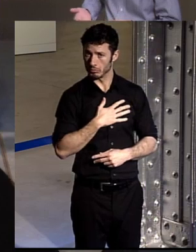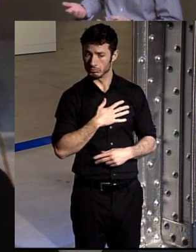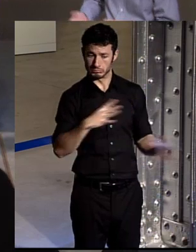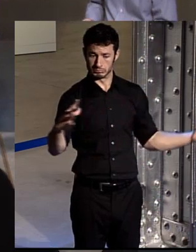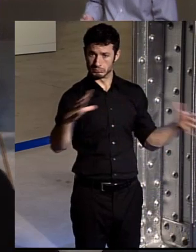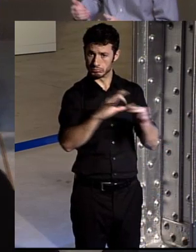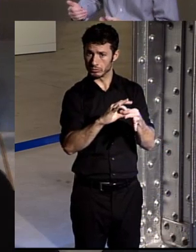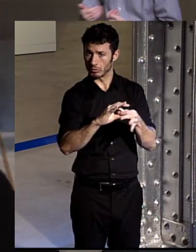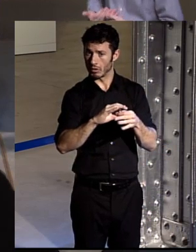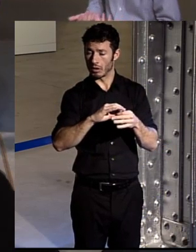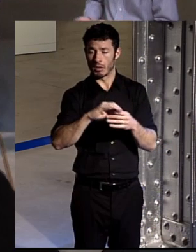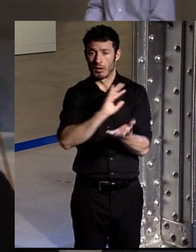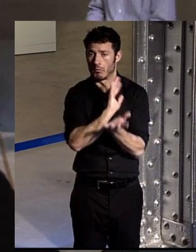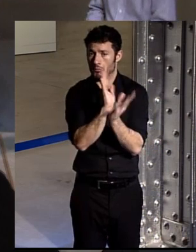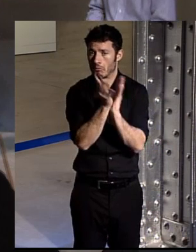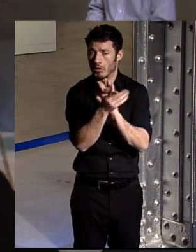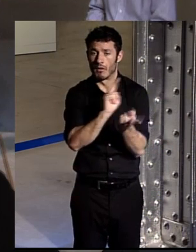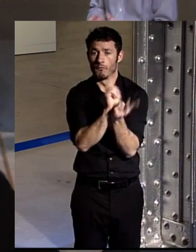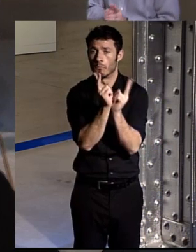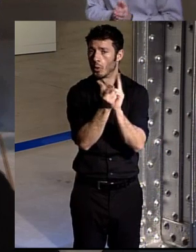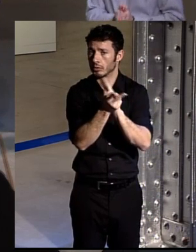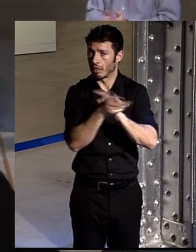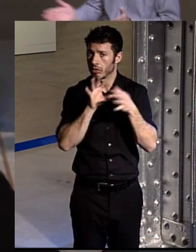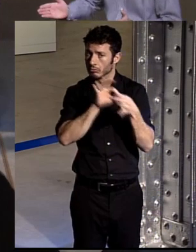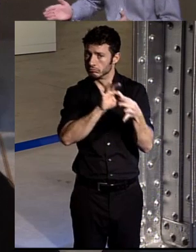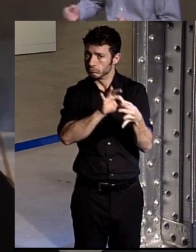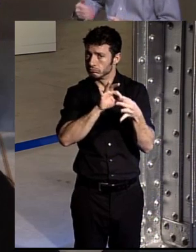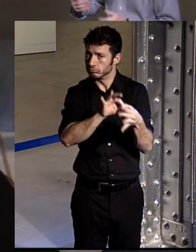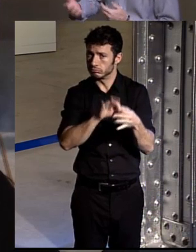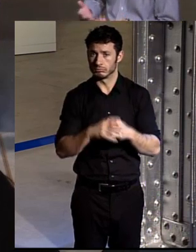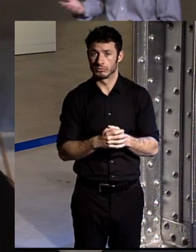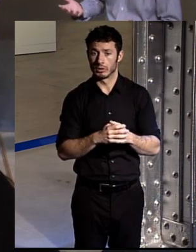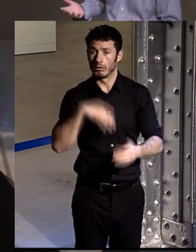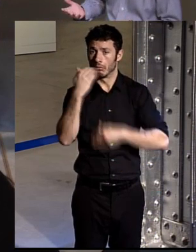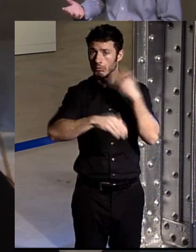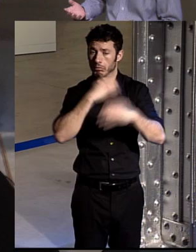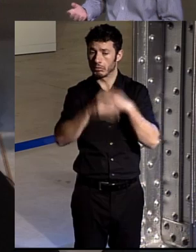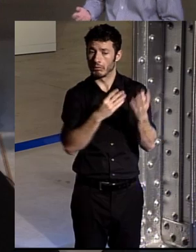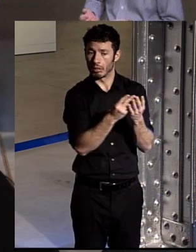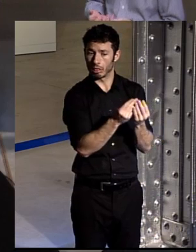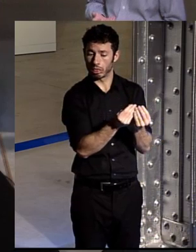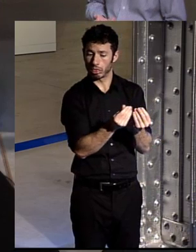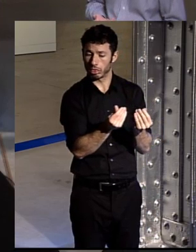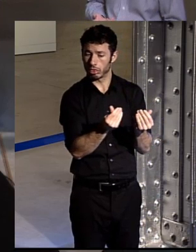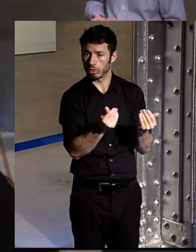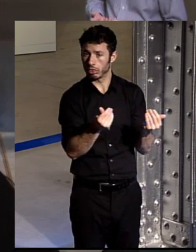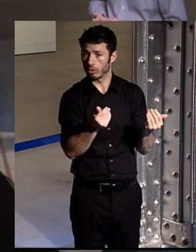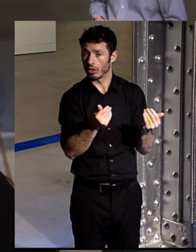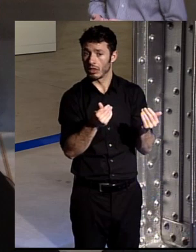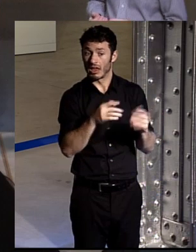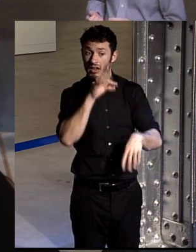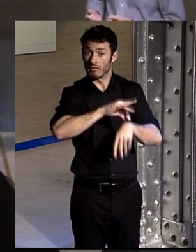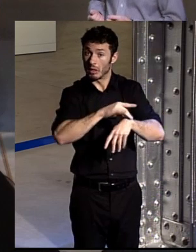mismos ciclos evolutivos, a nuestras mutaciones propias de nuestro genoma, etcétera. A lo largo del tiempo se van degradando y van dejando de ser infectivos,